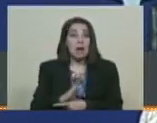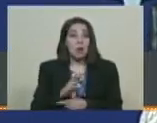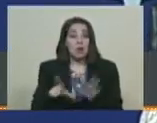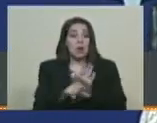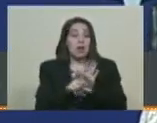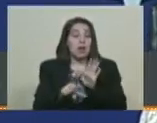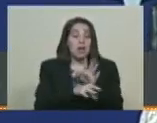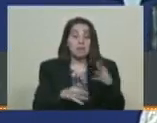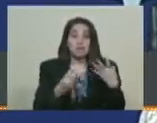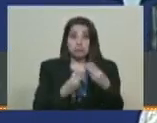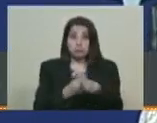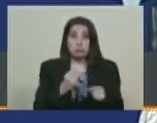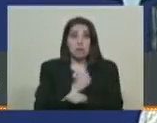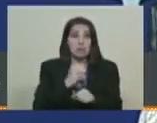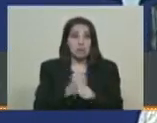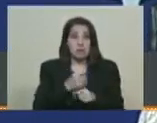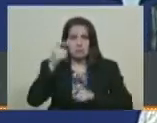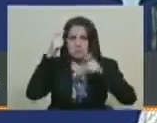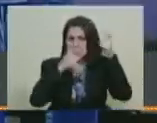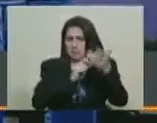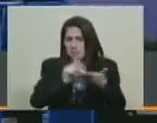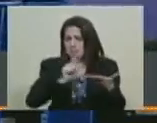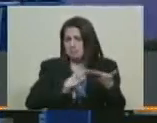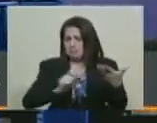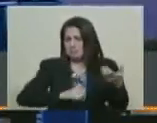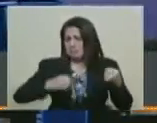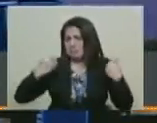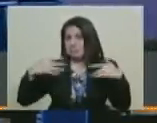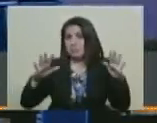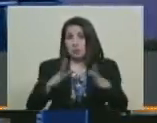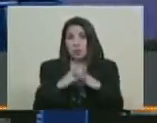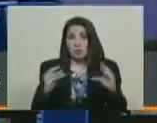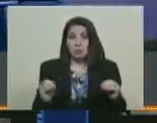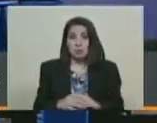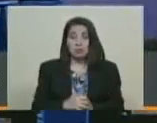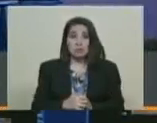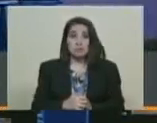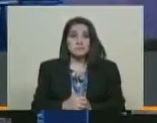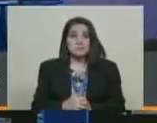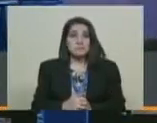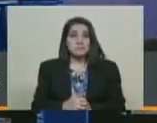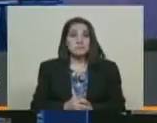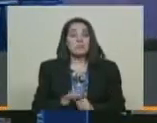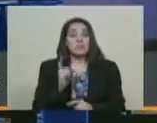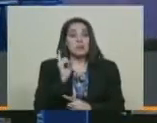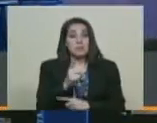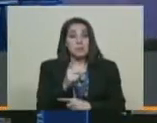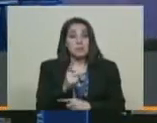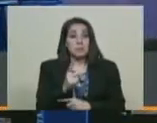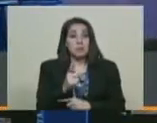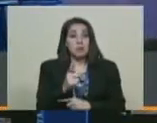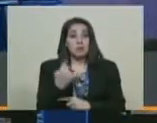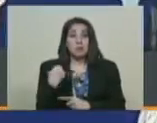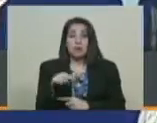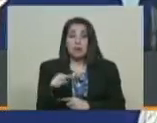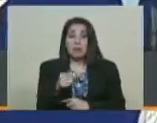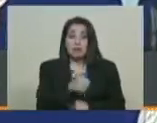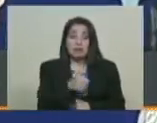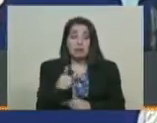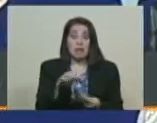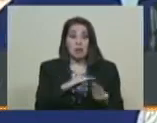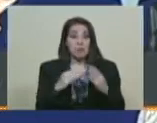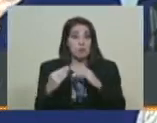comunal. Ahí está todo, Chávez lo dejó escrito todo. Y debemos tener en cada comuna